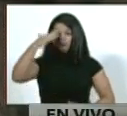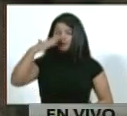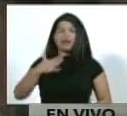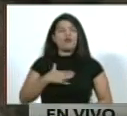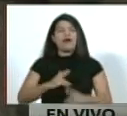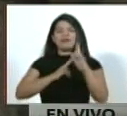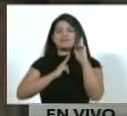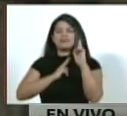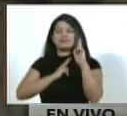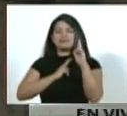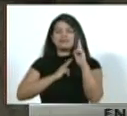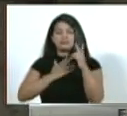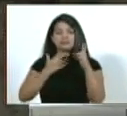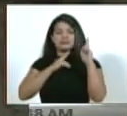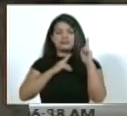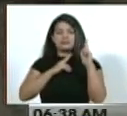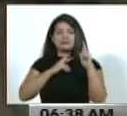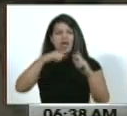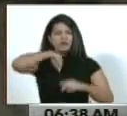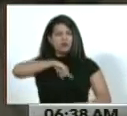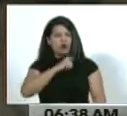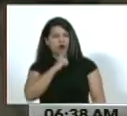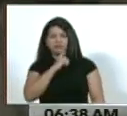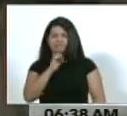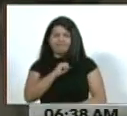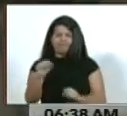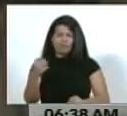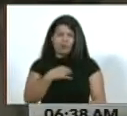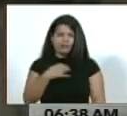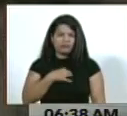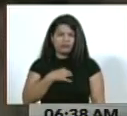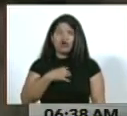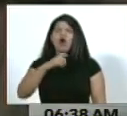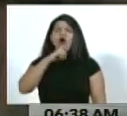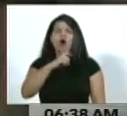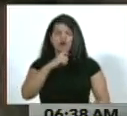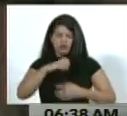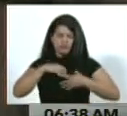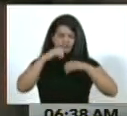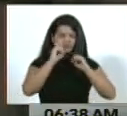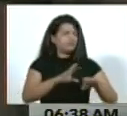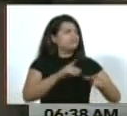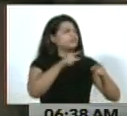armas y con odio. El odio se lo dejamos a los demás.